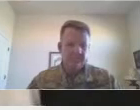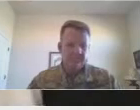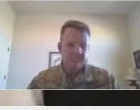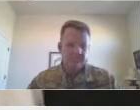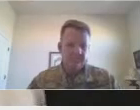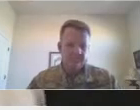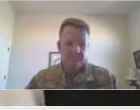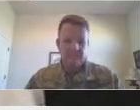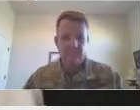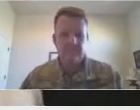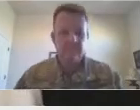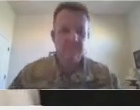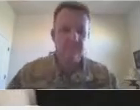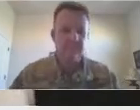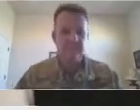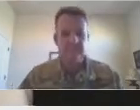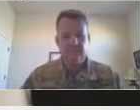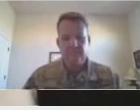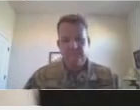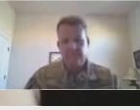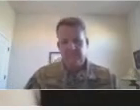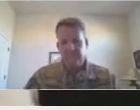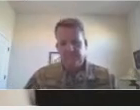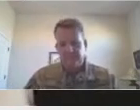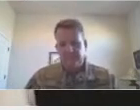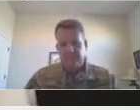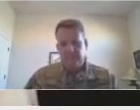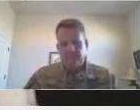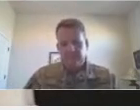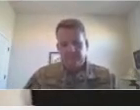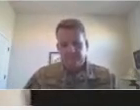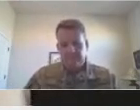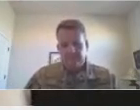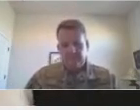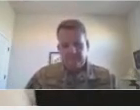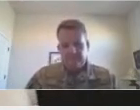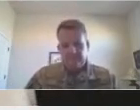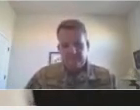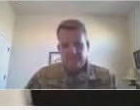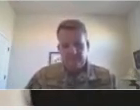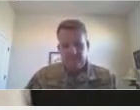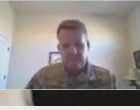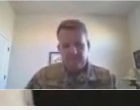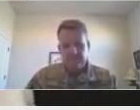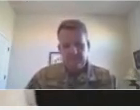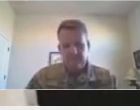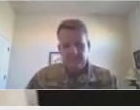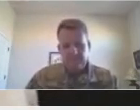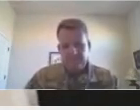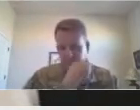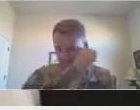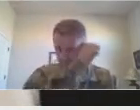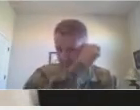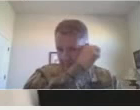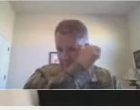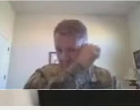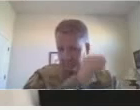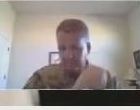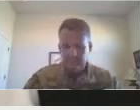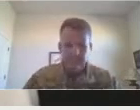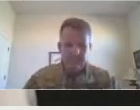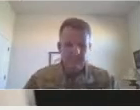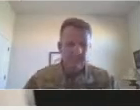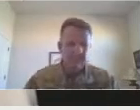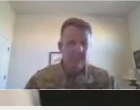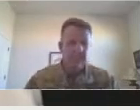un hospital antes porque ellos están muy cerca de personas con COVID-19. Esta es